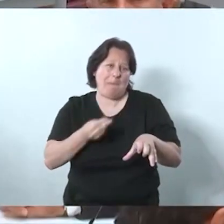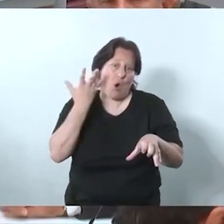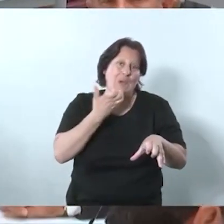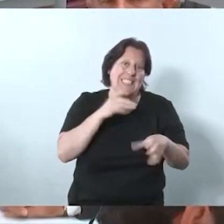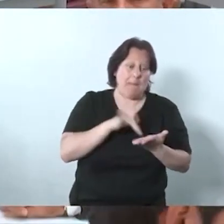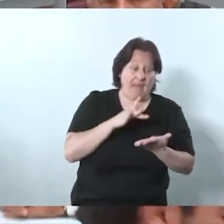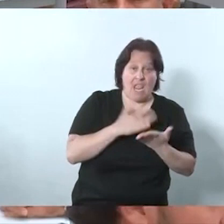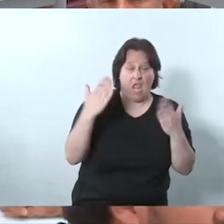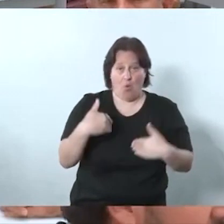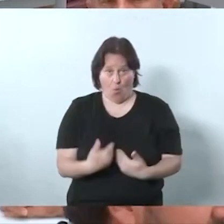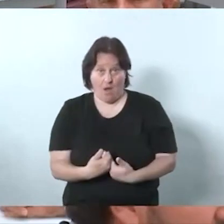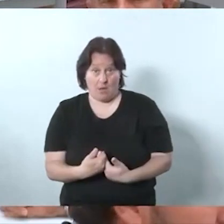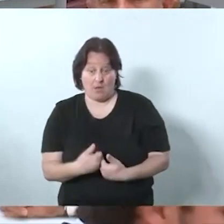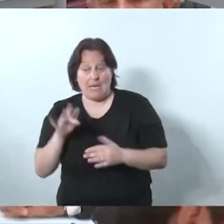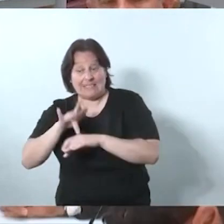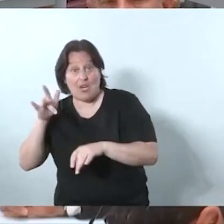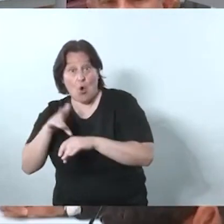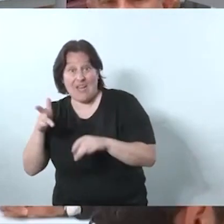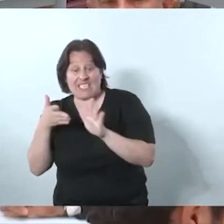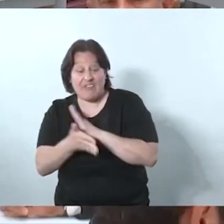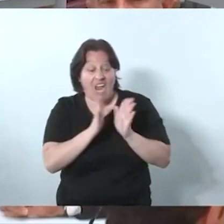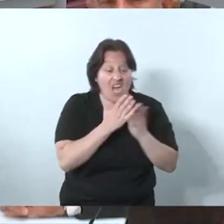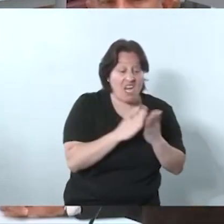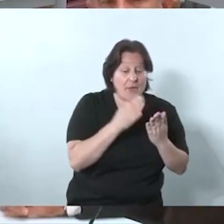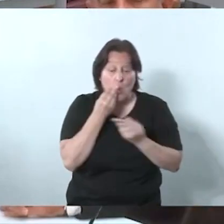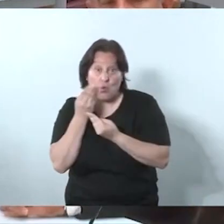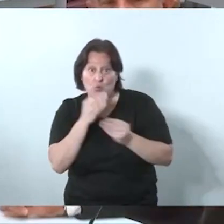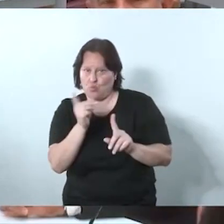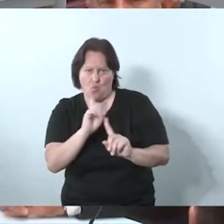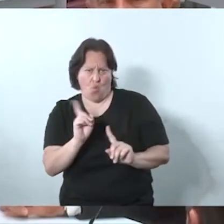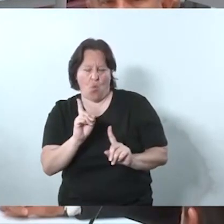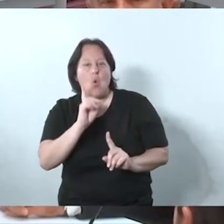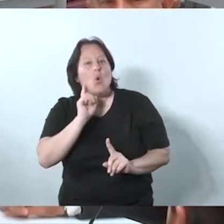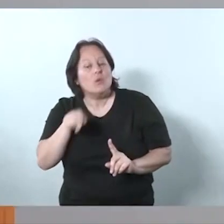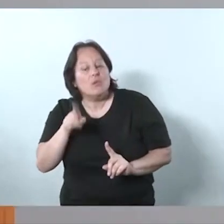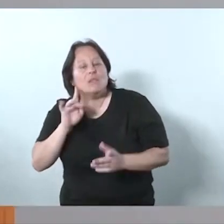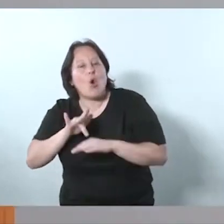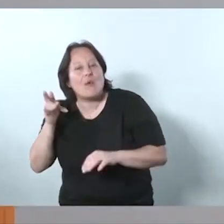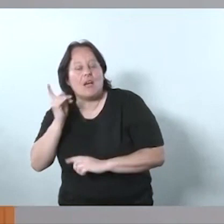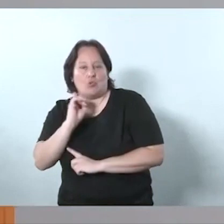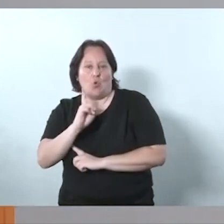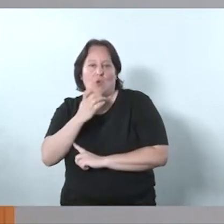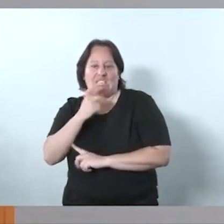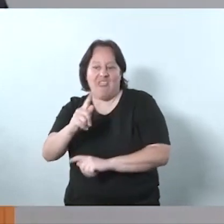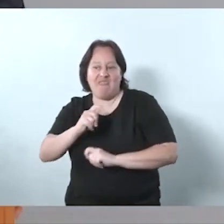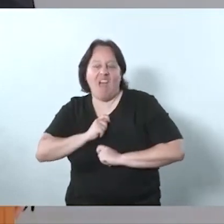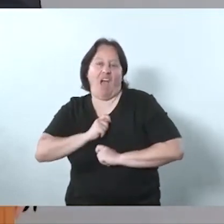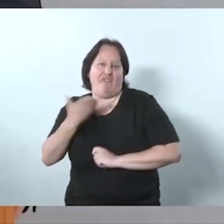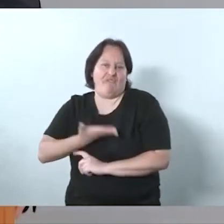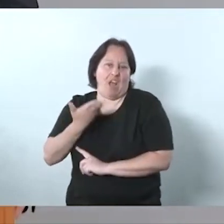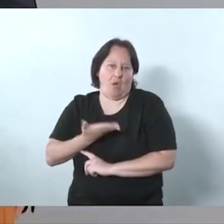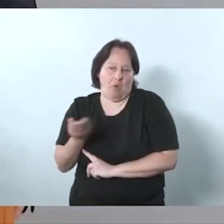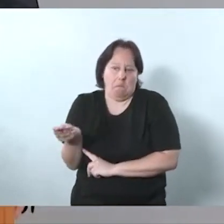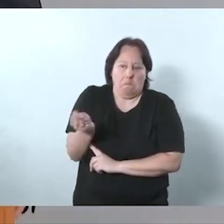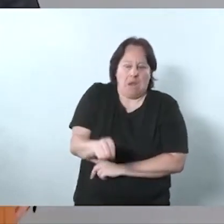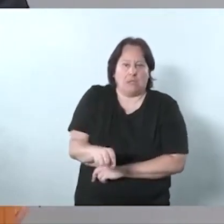sustituto del libro de texto sino que será utilizada solo en aquellas áreas en las que aporta valor añadido al aprendizaje así y